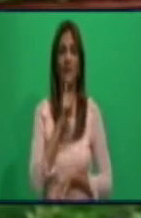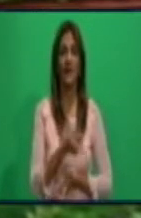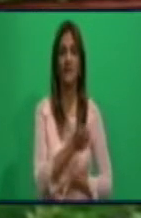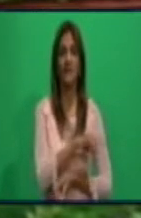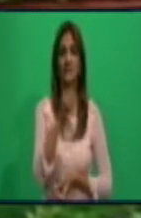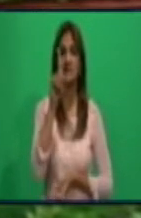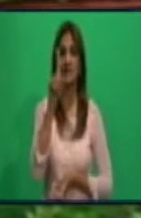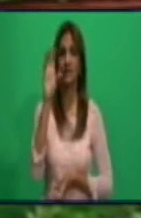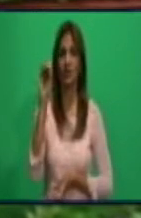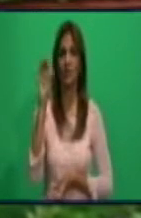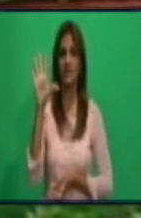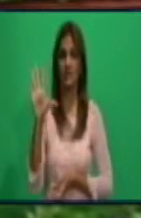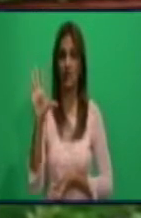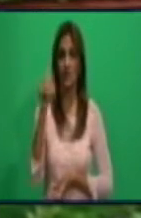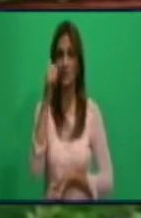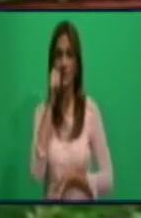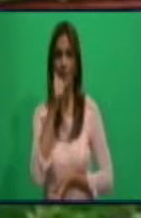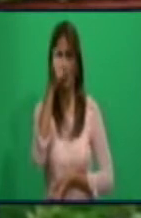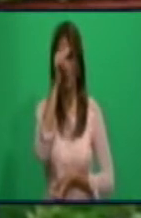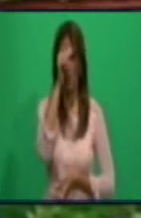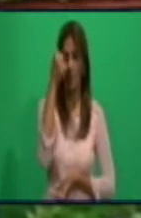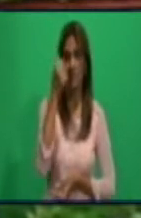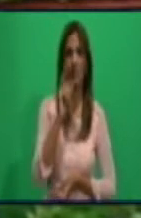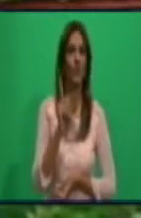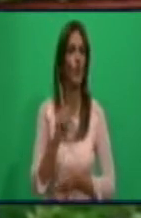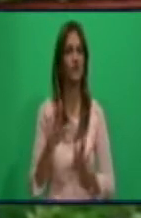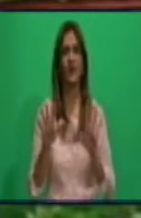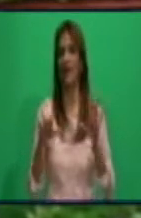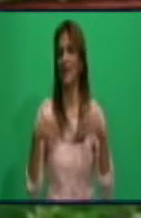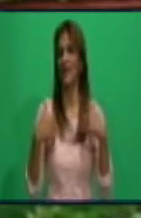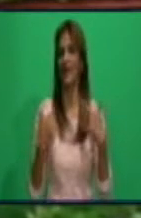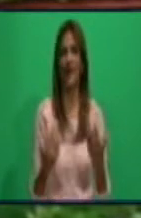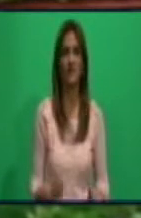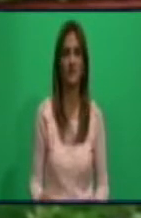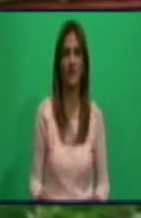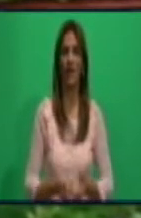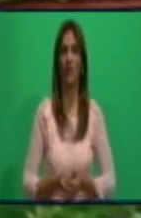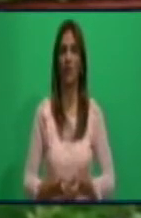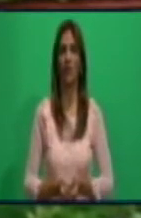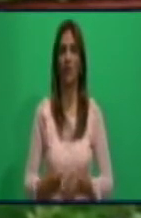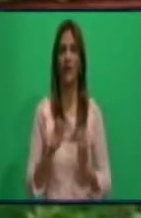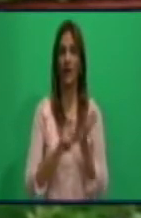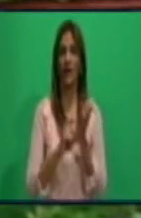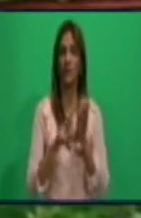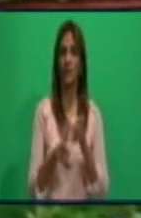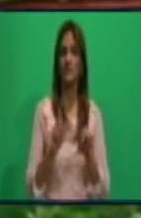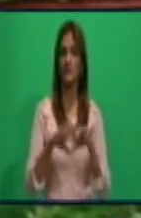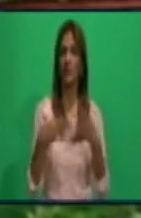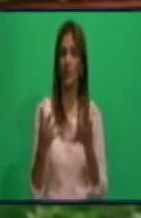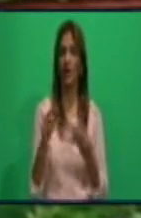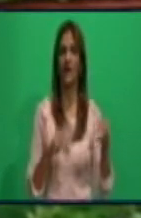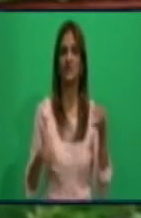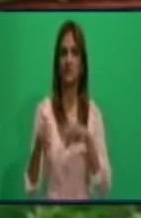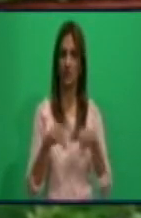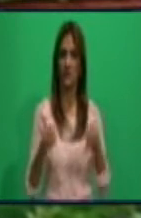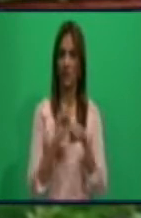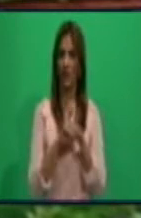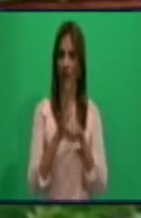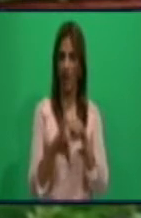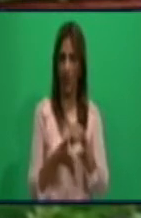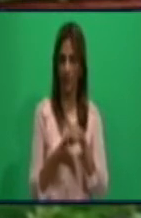por un fin de semana en el que no se ha descansado en toda la provincia en lo referente al enfrentamiento a lakovic 19